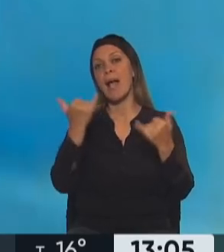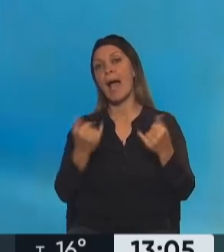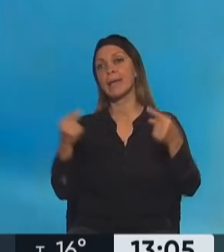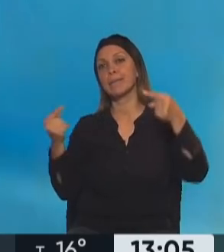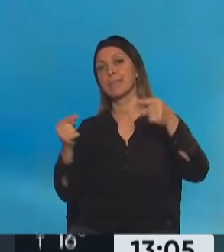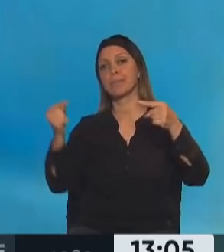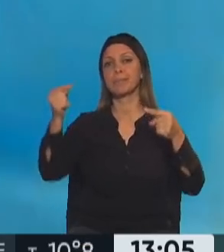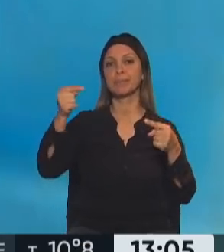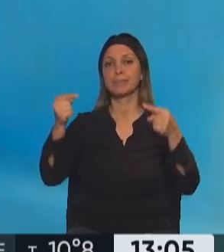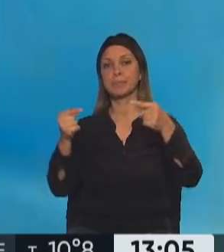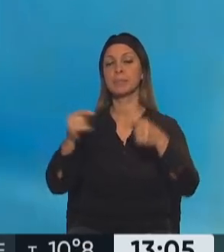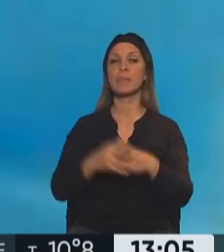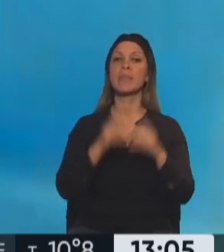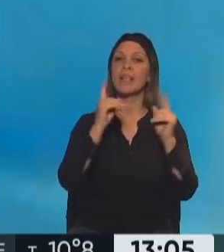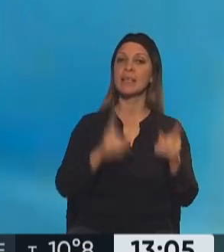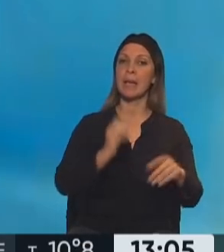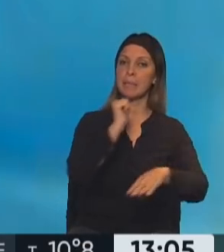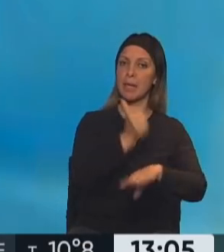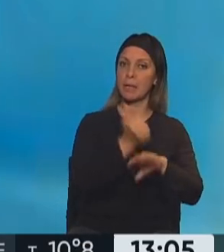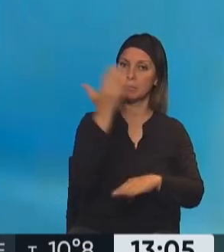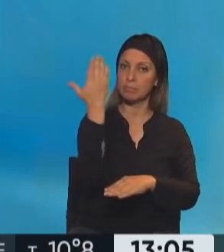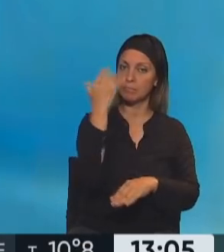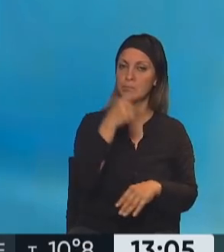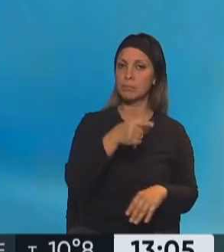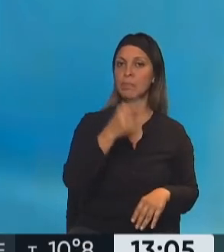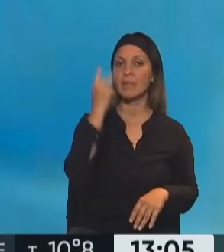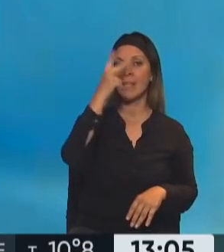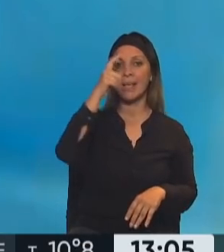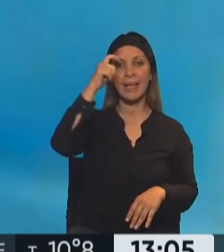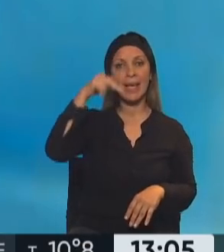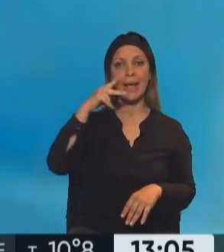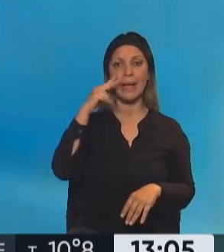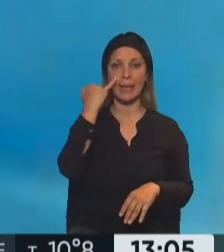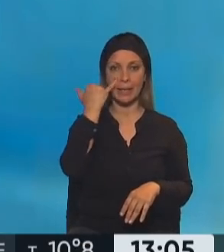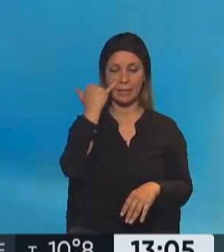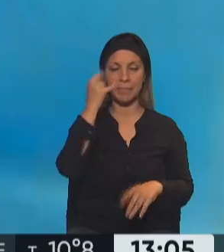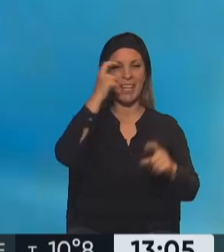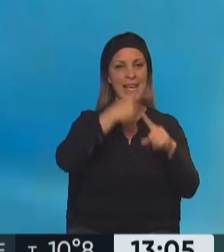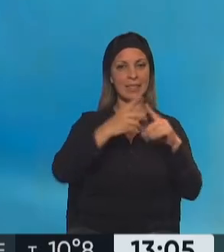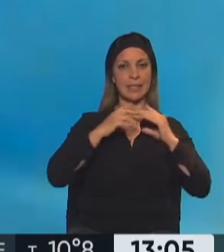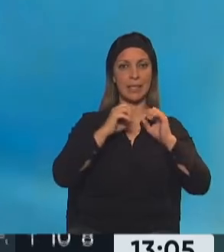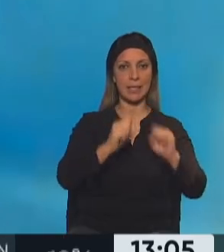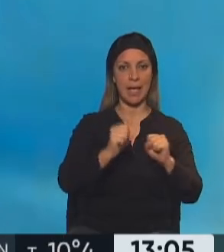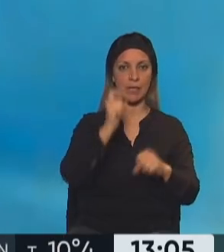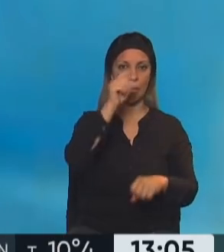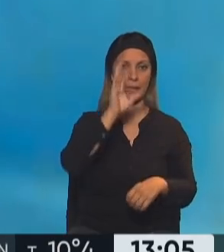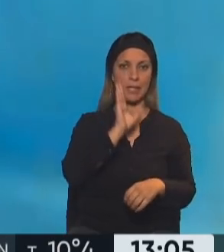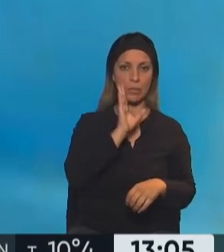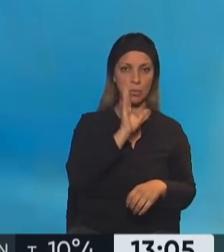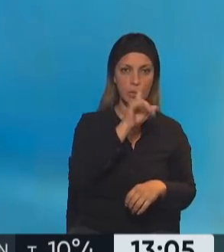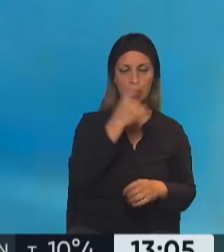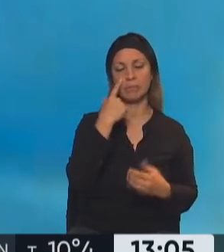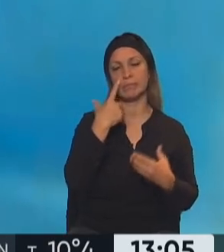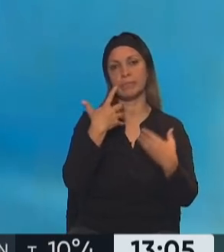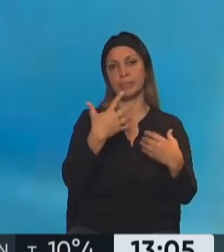diferencias. Bueno, también salió a hablar Henry Kissinger, este ex legendario secretario de Estado norteamericano, muy famoso